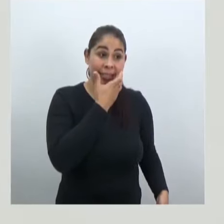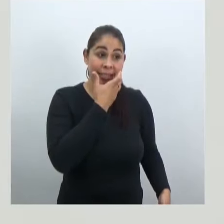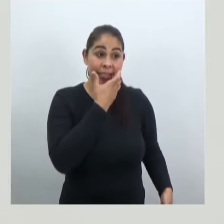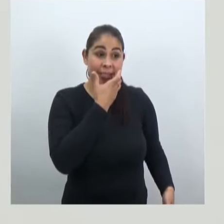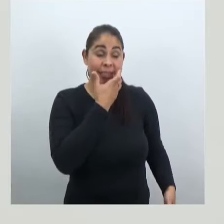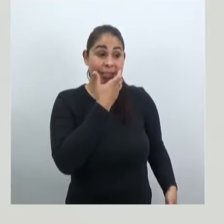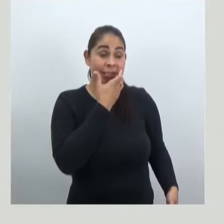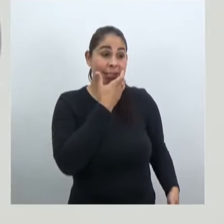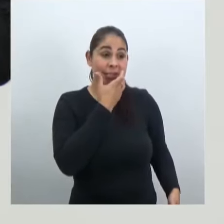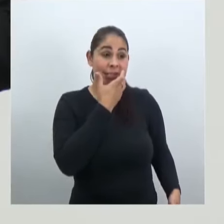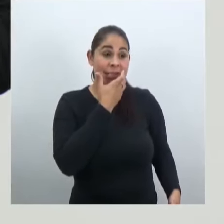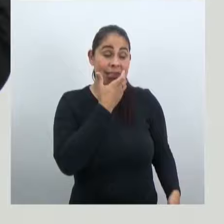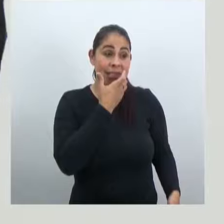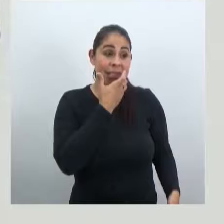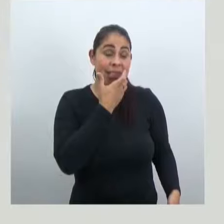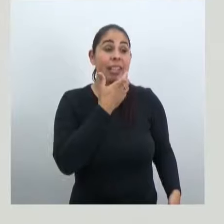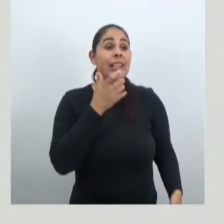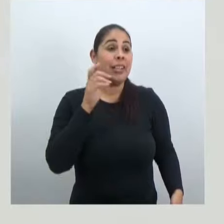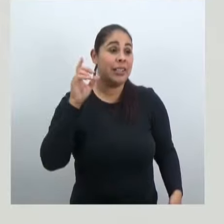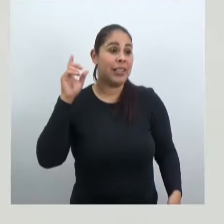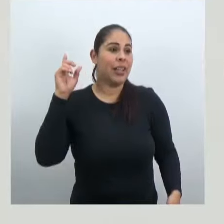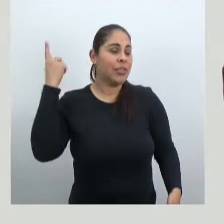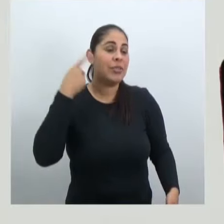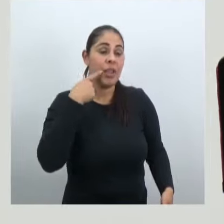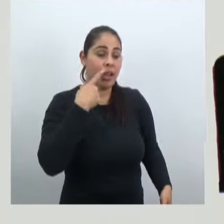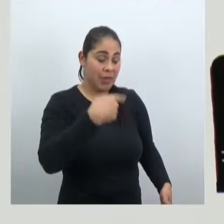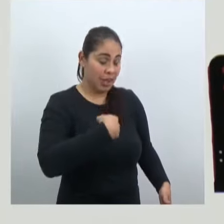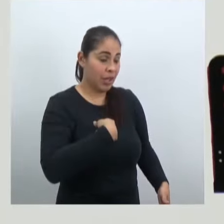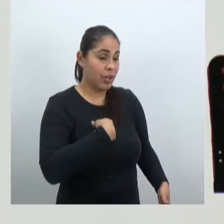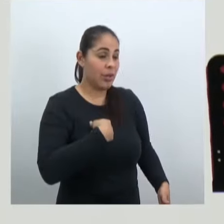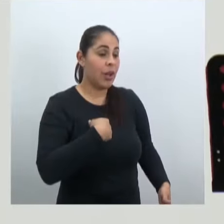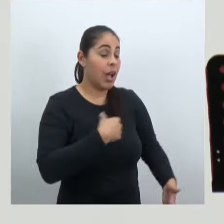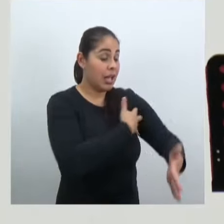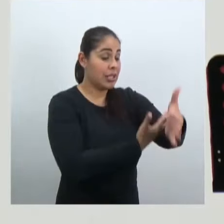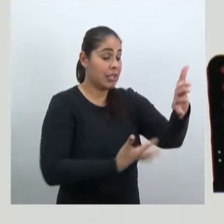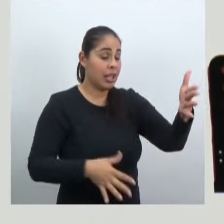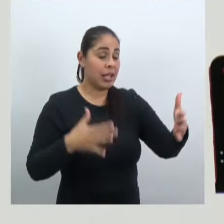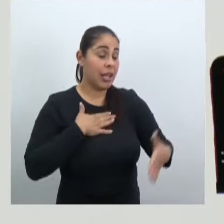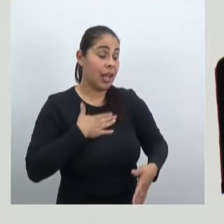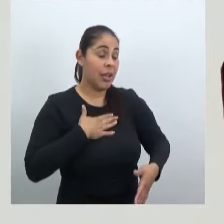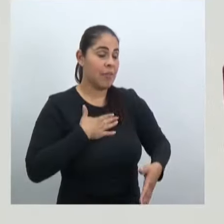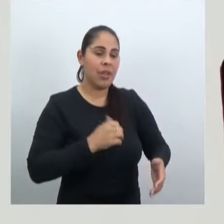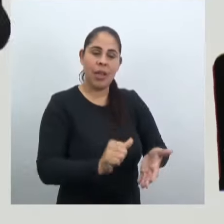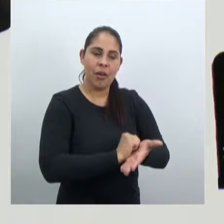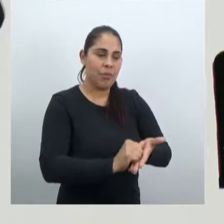hecho. Y el Señor me dijo, mi sangre ha borrado todo tu pasado. Digo,